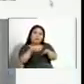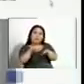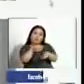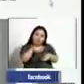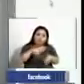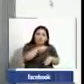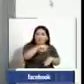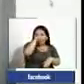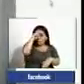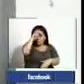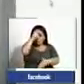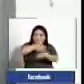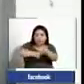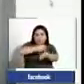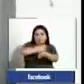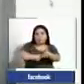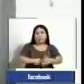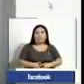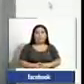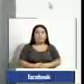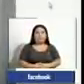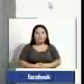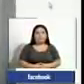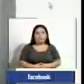su esfuerzo.